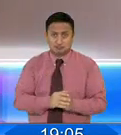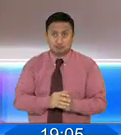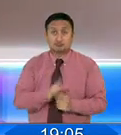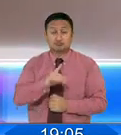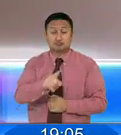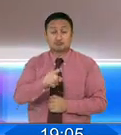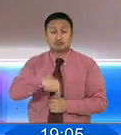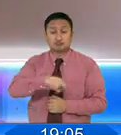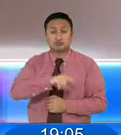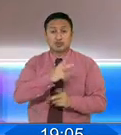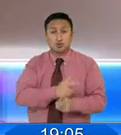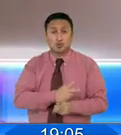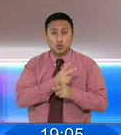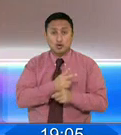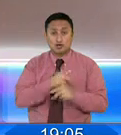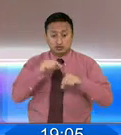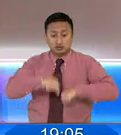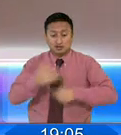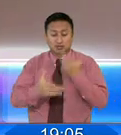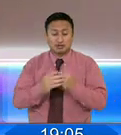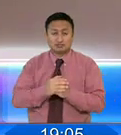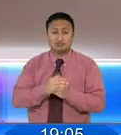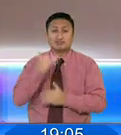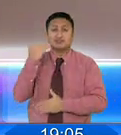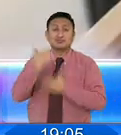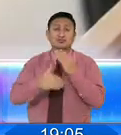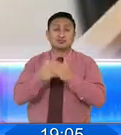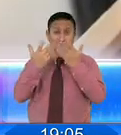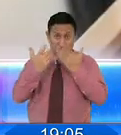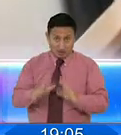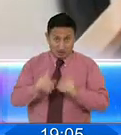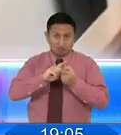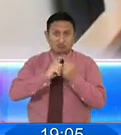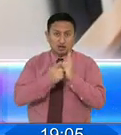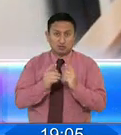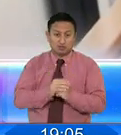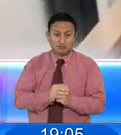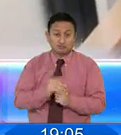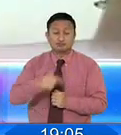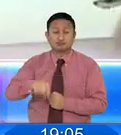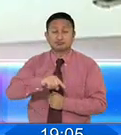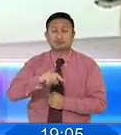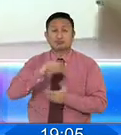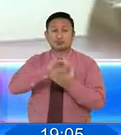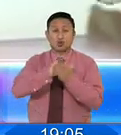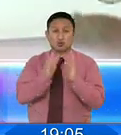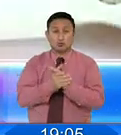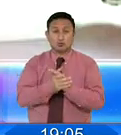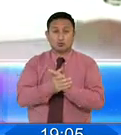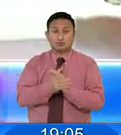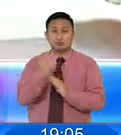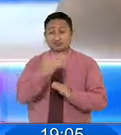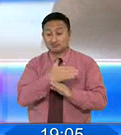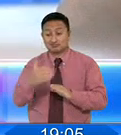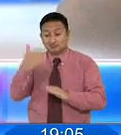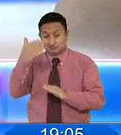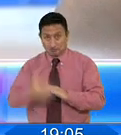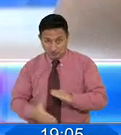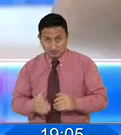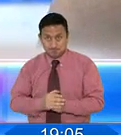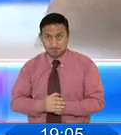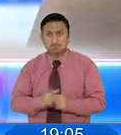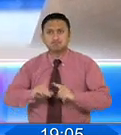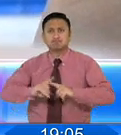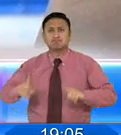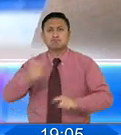de protección inicial podría cambiar para cuando el estudio termine, es decir, la tercera semana de noviembre. Sin embargo, el experto dice que esta vacuna